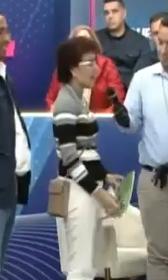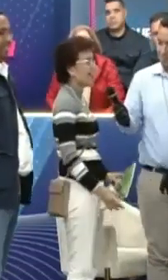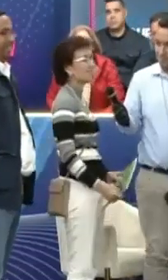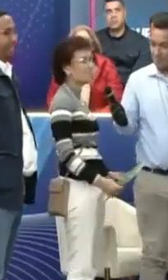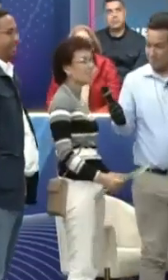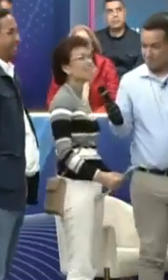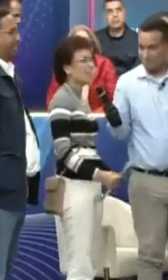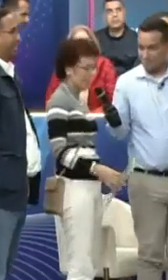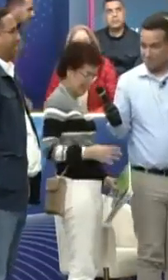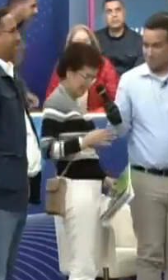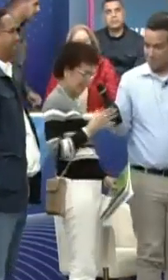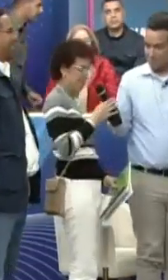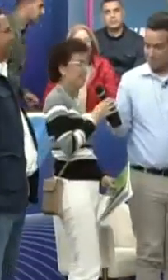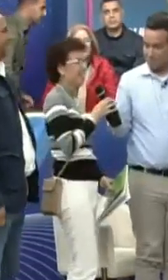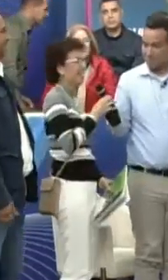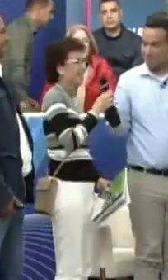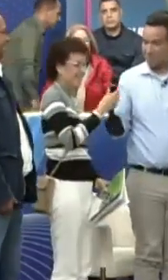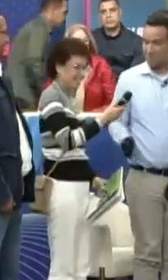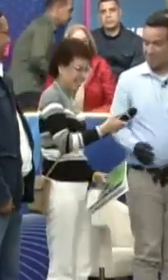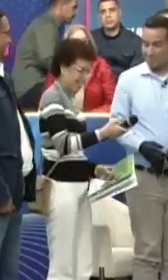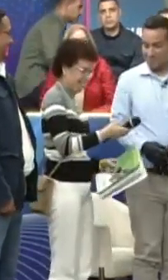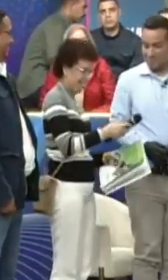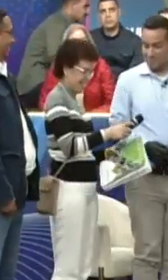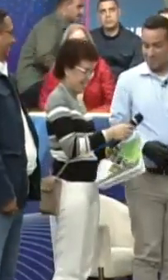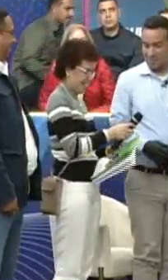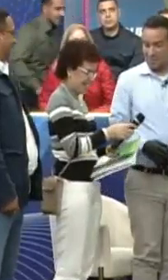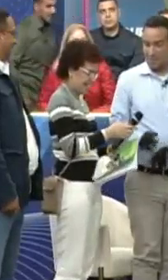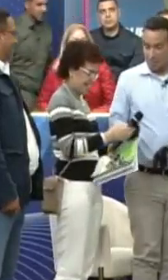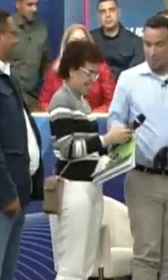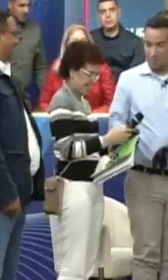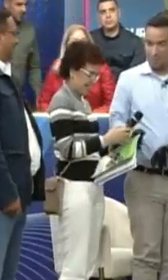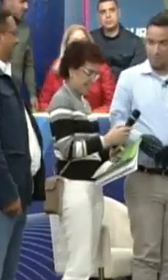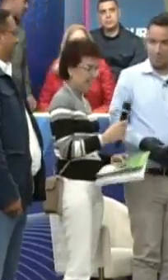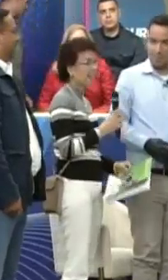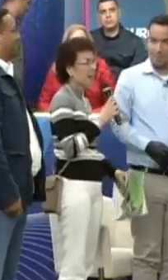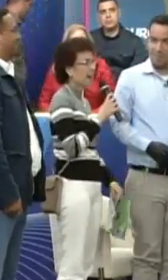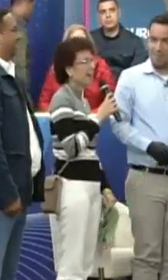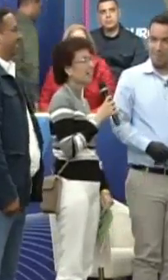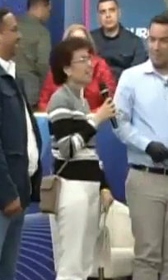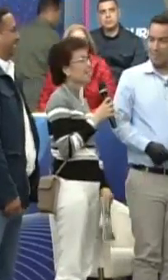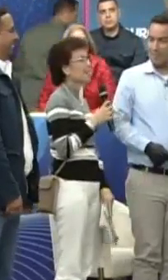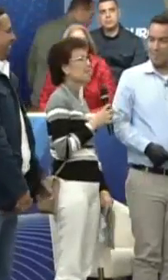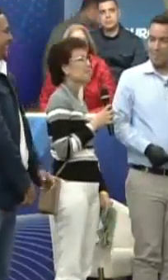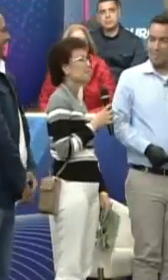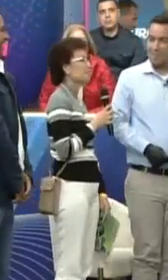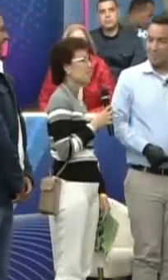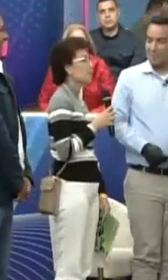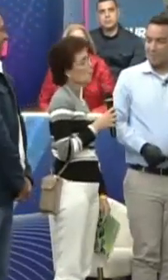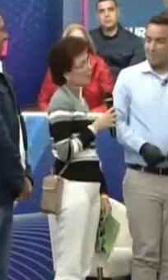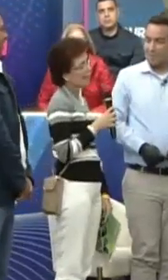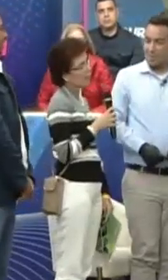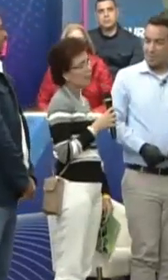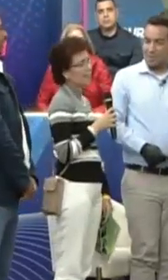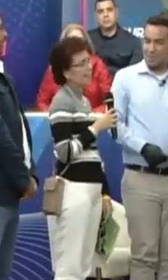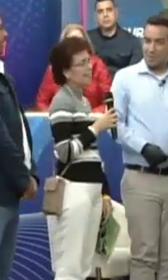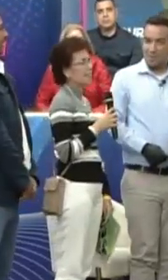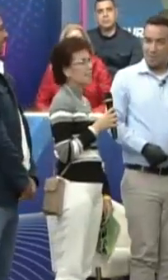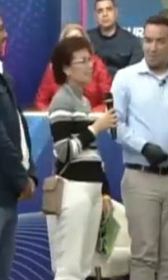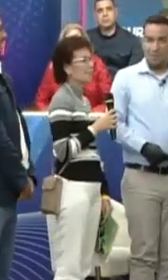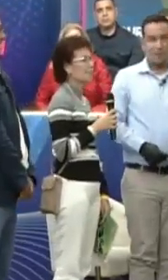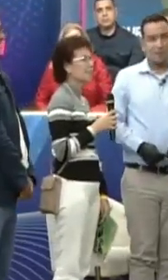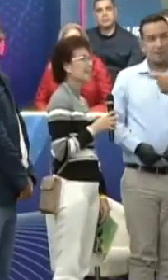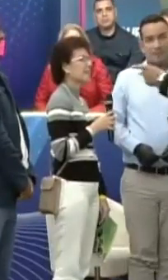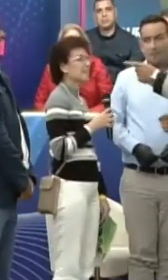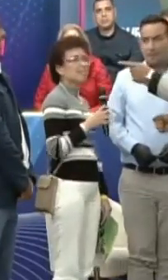parroquia San Juanera. San Juanera. Oye, qué bueno, San Juan da pura gente buena. ¿Cómo que te llamas? Rosario.